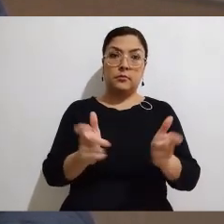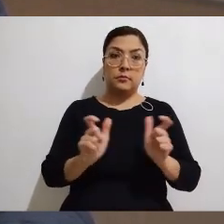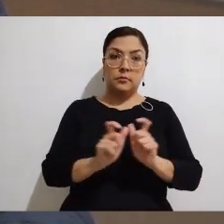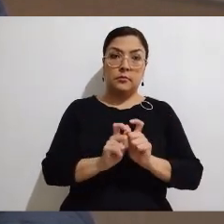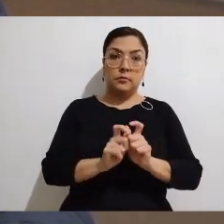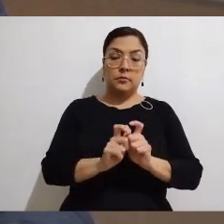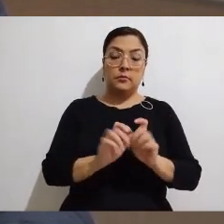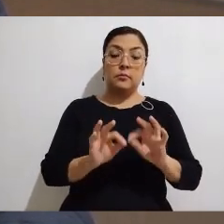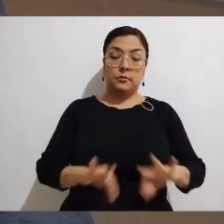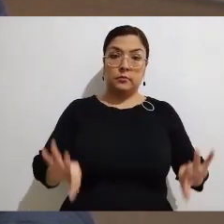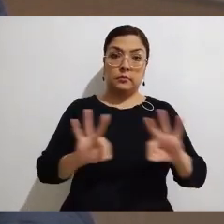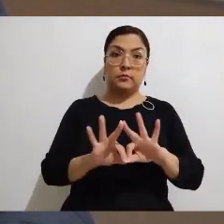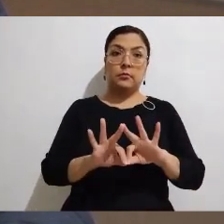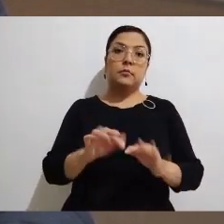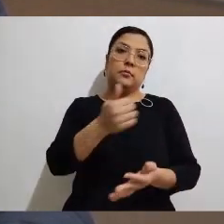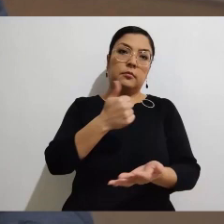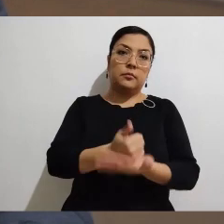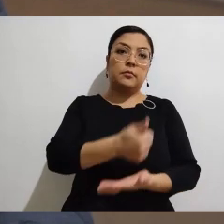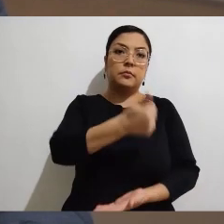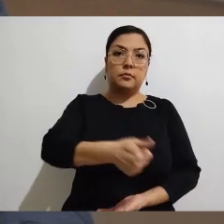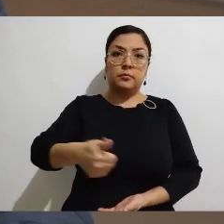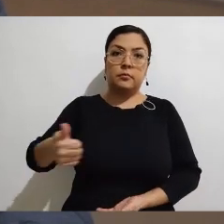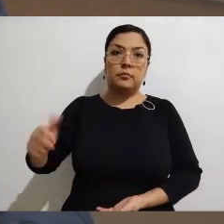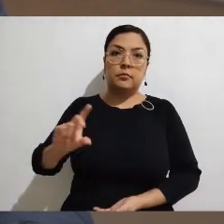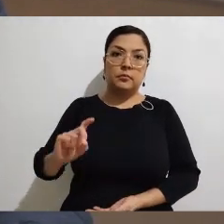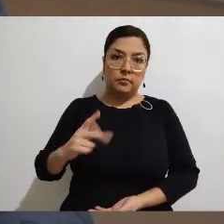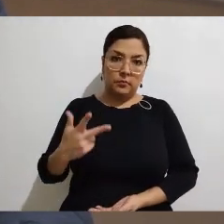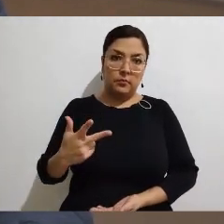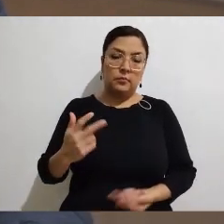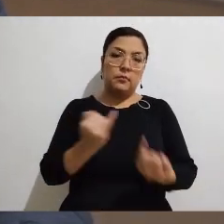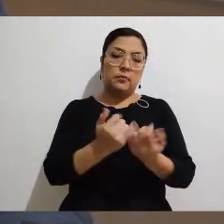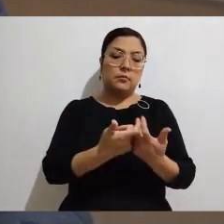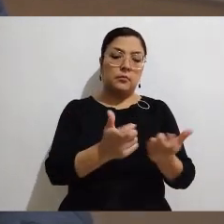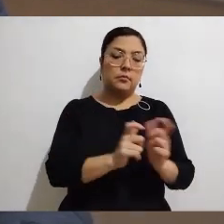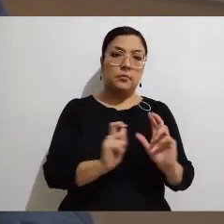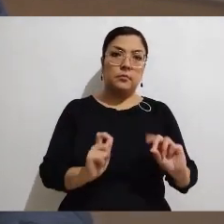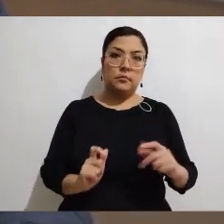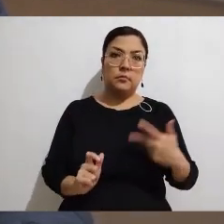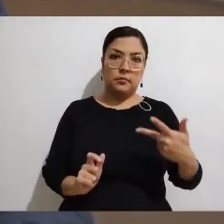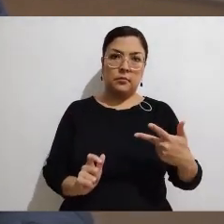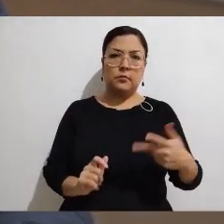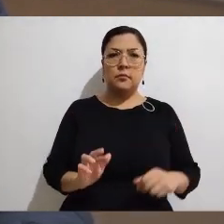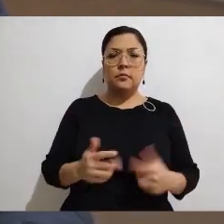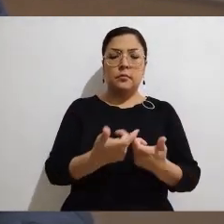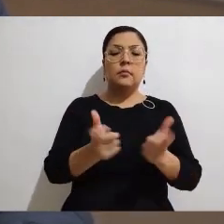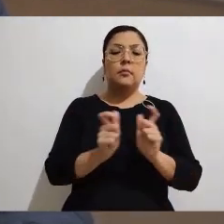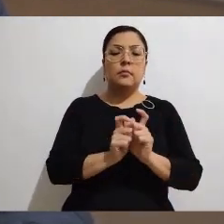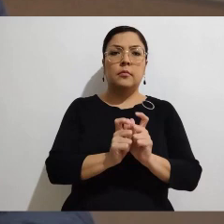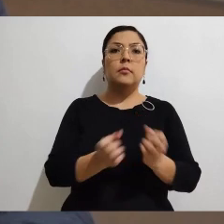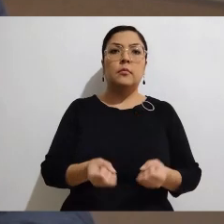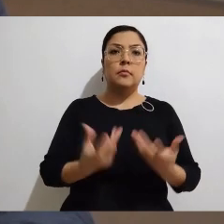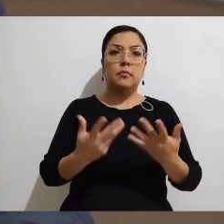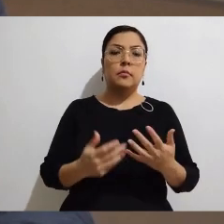hace rato, uno en cada municipio, y los mismos se integran por 5 personas, una presidencia,